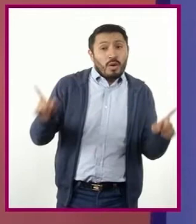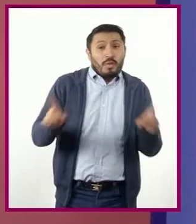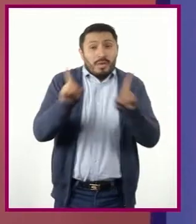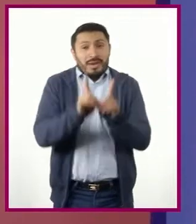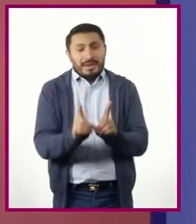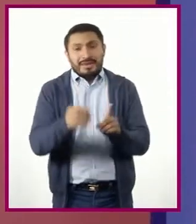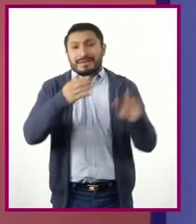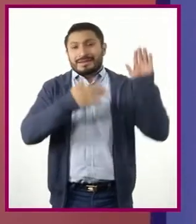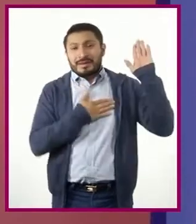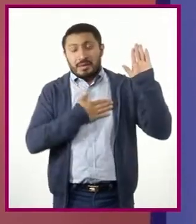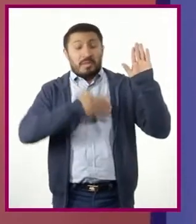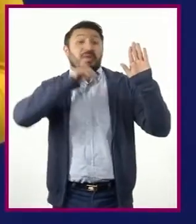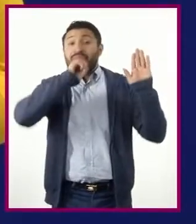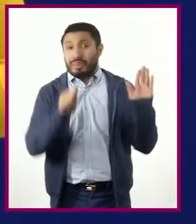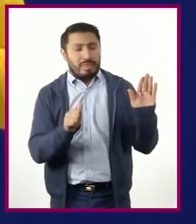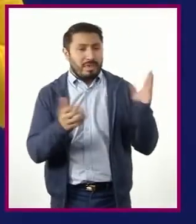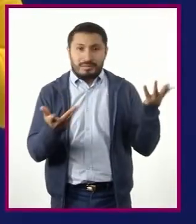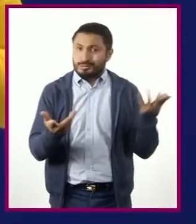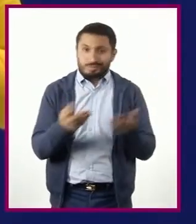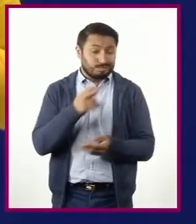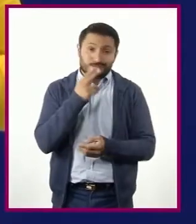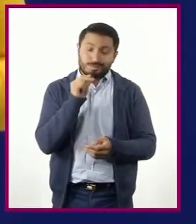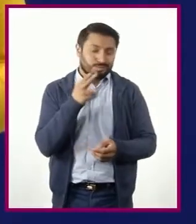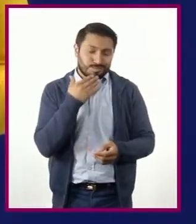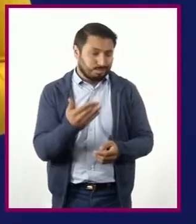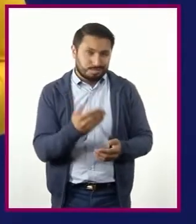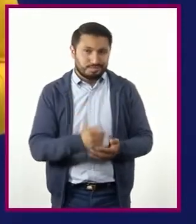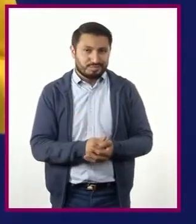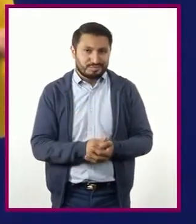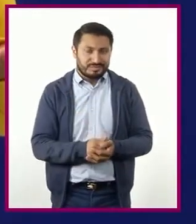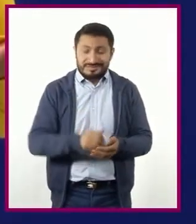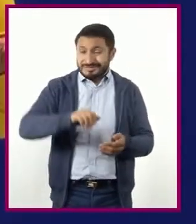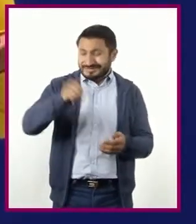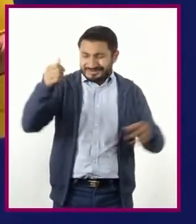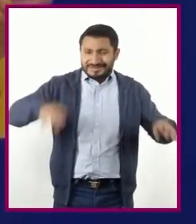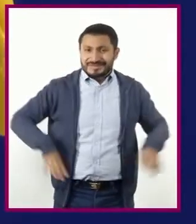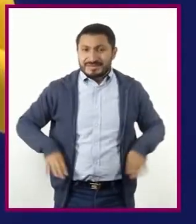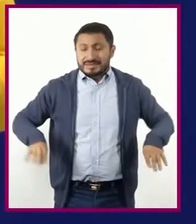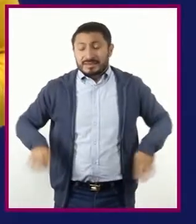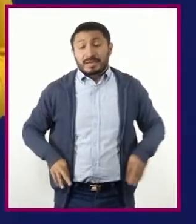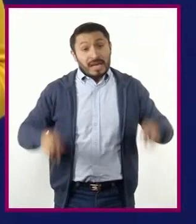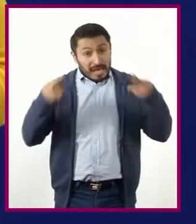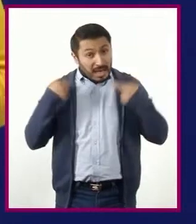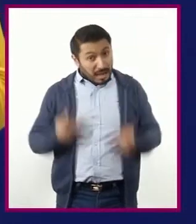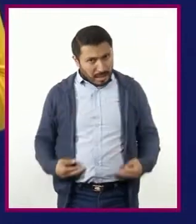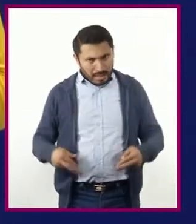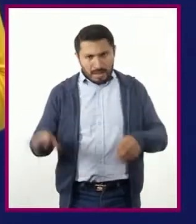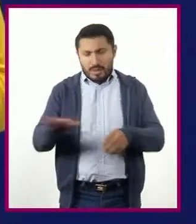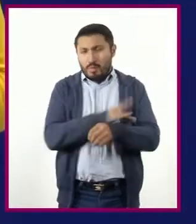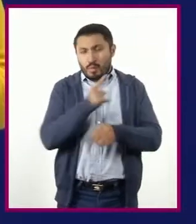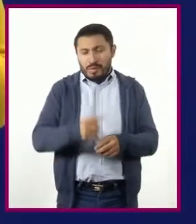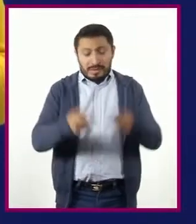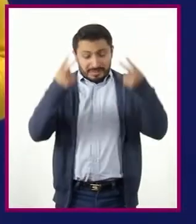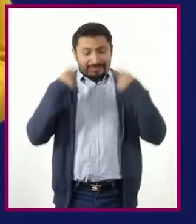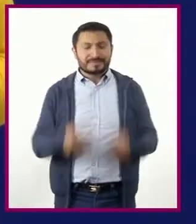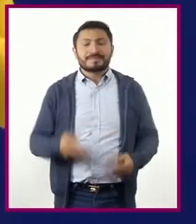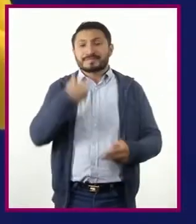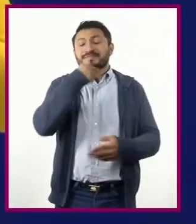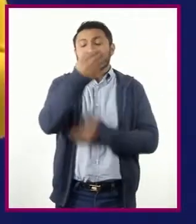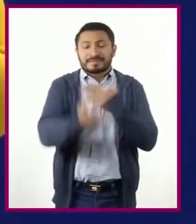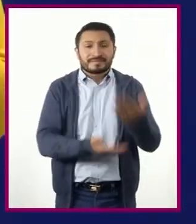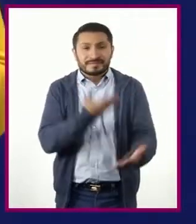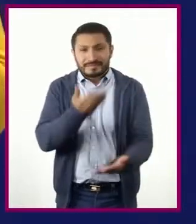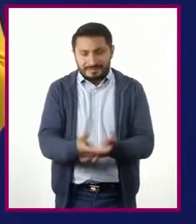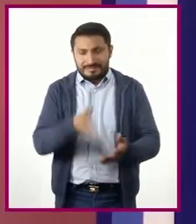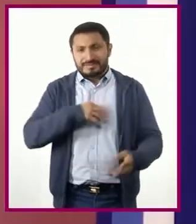entablara un compromiso serio. Otro elemento es su vestimenta. ya que la apariencia de un caballero revelaba